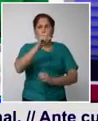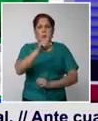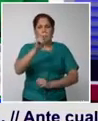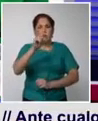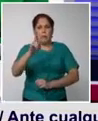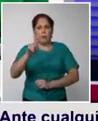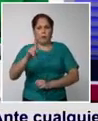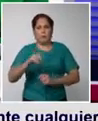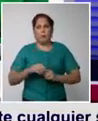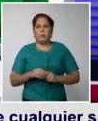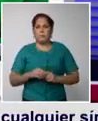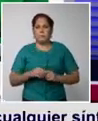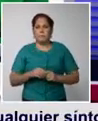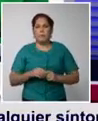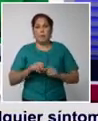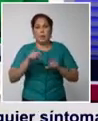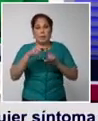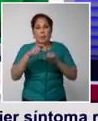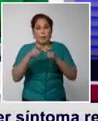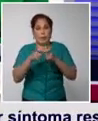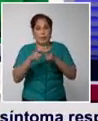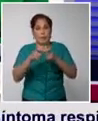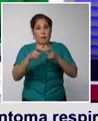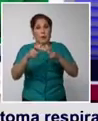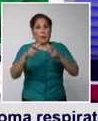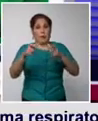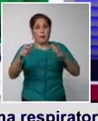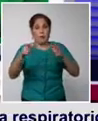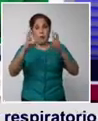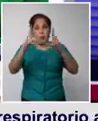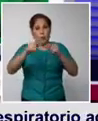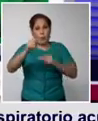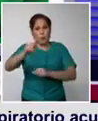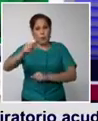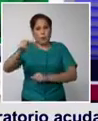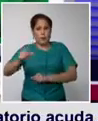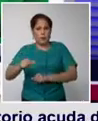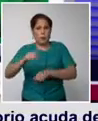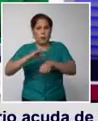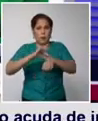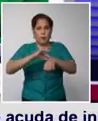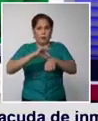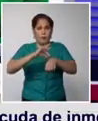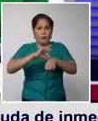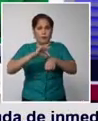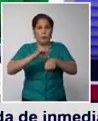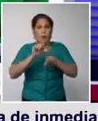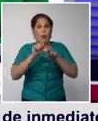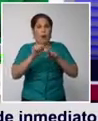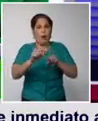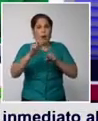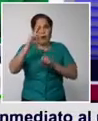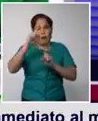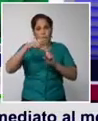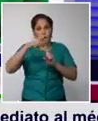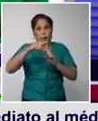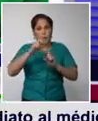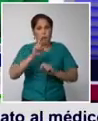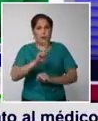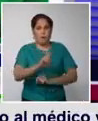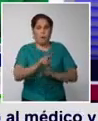85.121. Se incrementan el número de pacientes que se encuentran en las terapias intensivas,